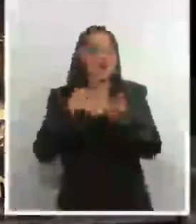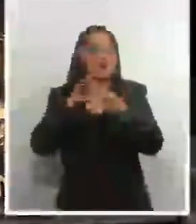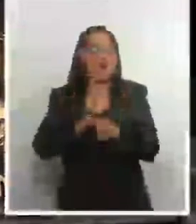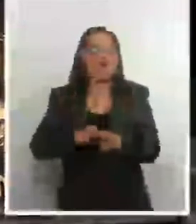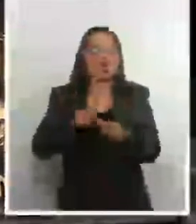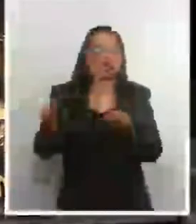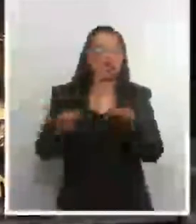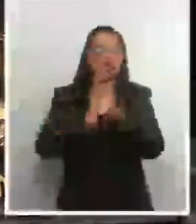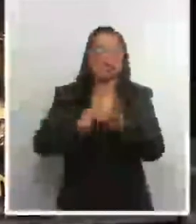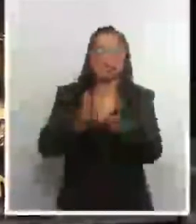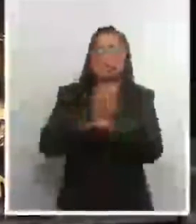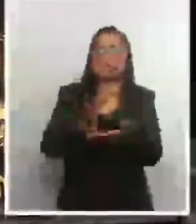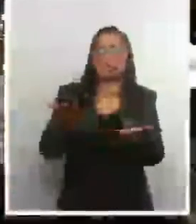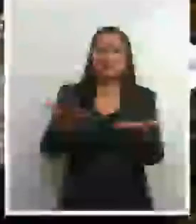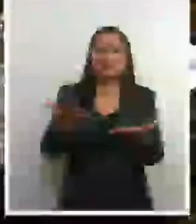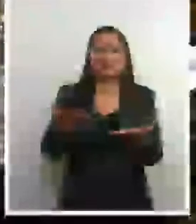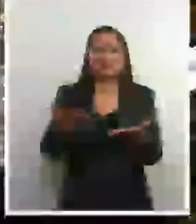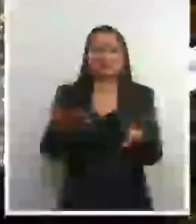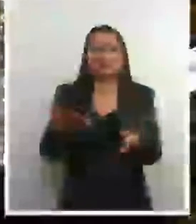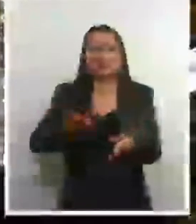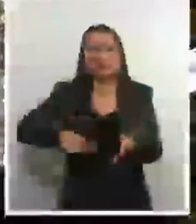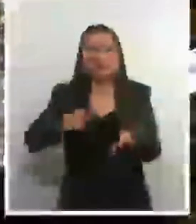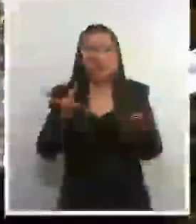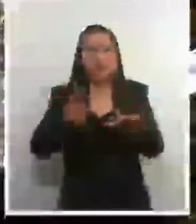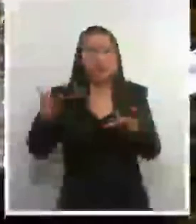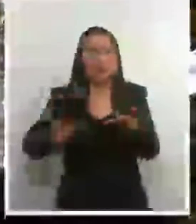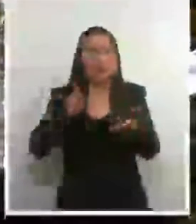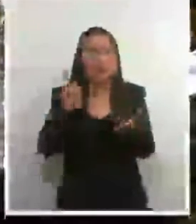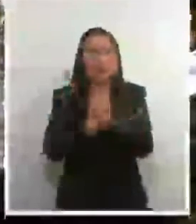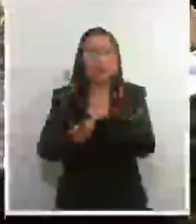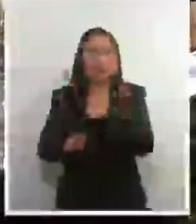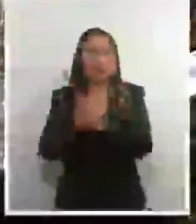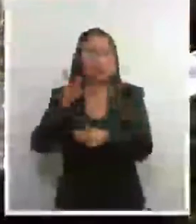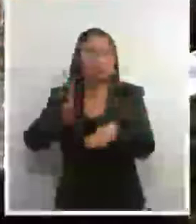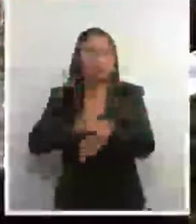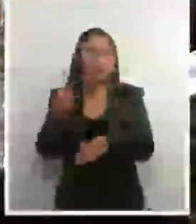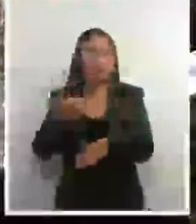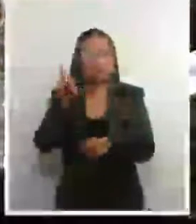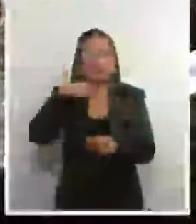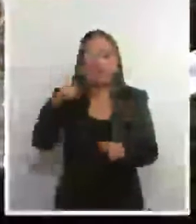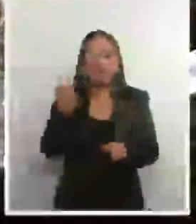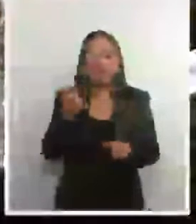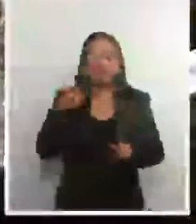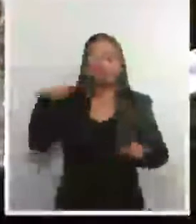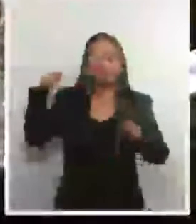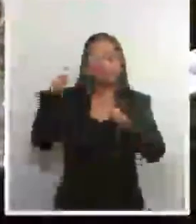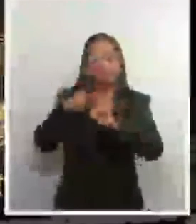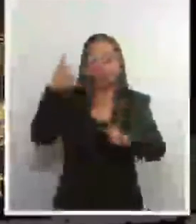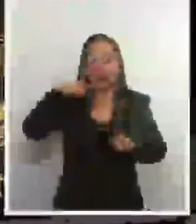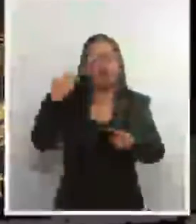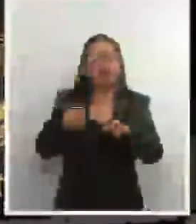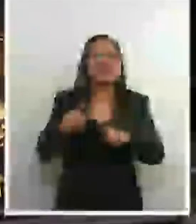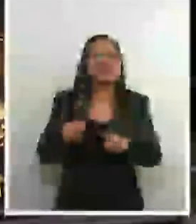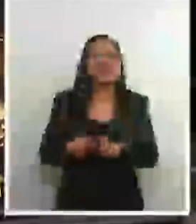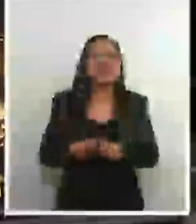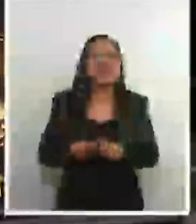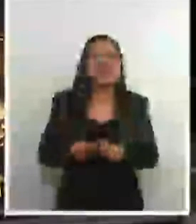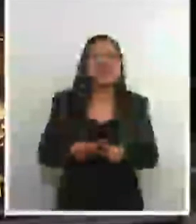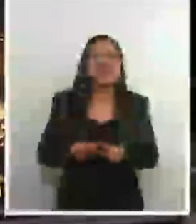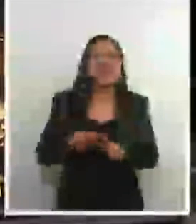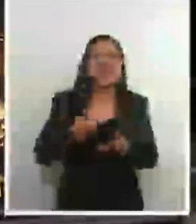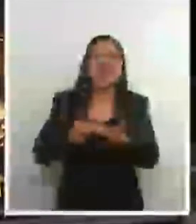burocrático adicional. Estamos legislando con dedicatoria, y lo